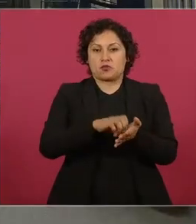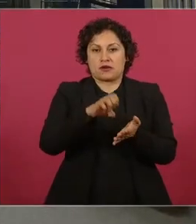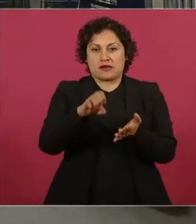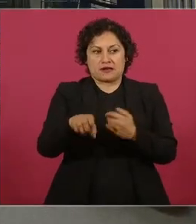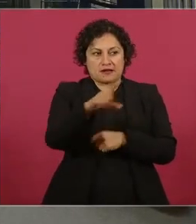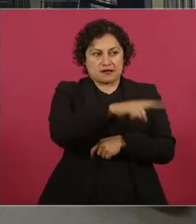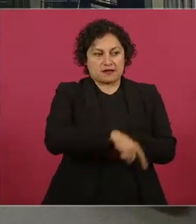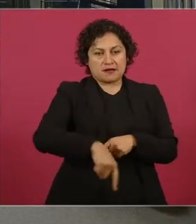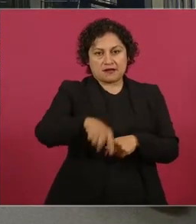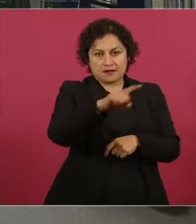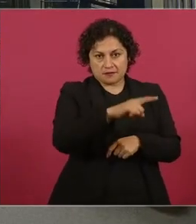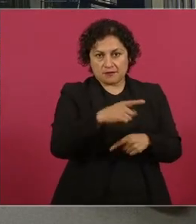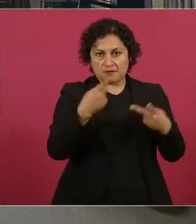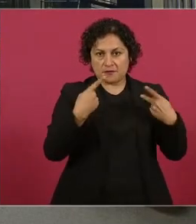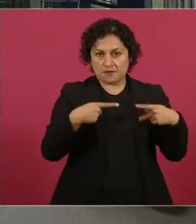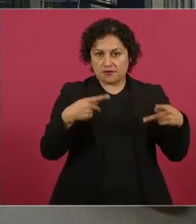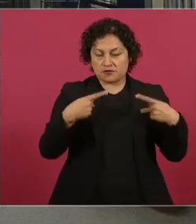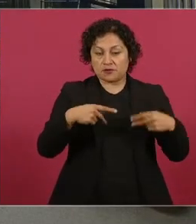que